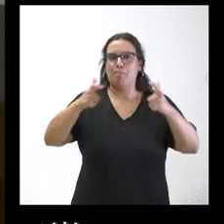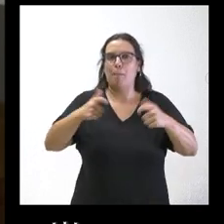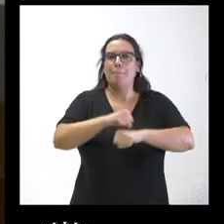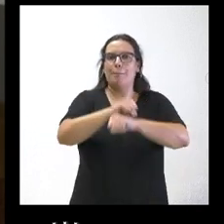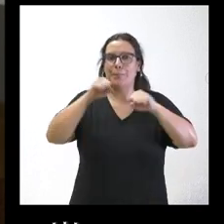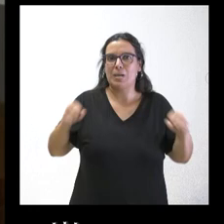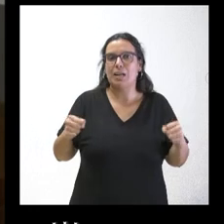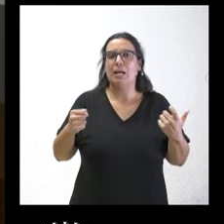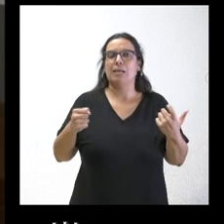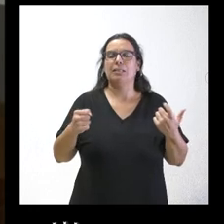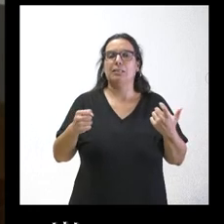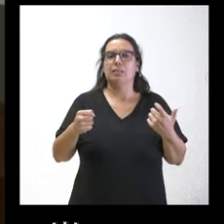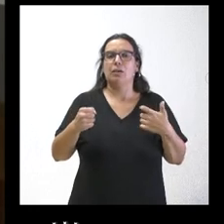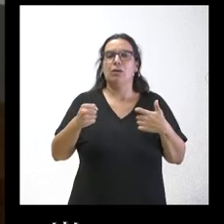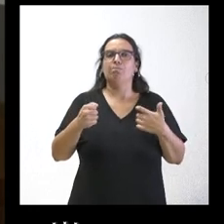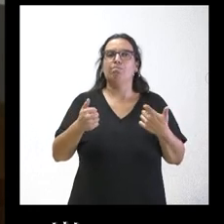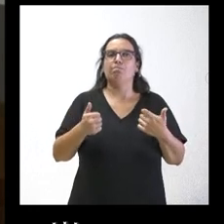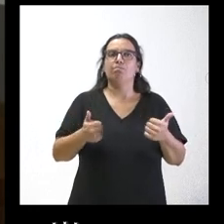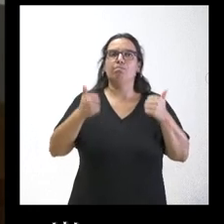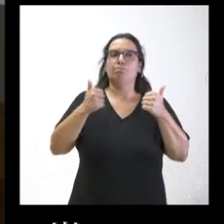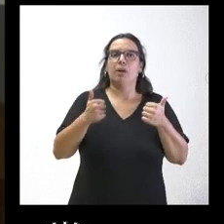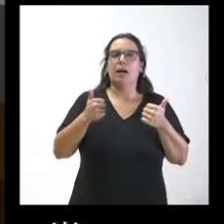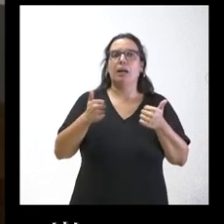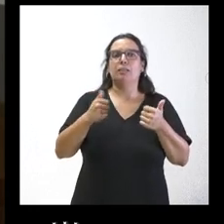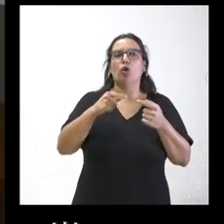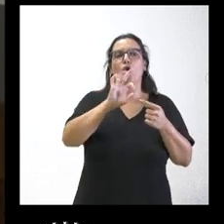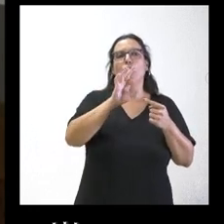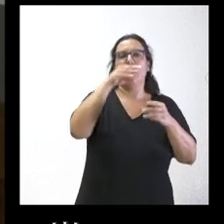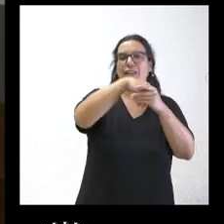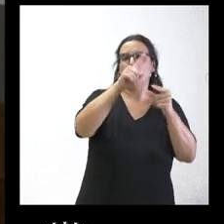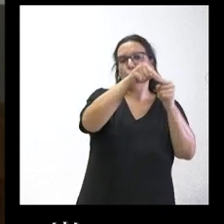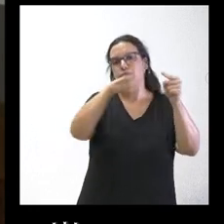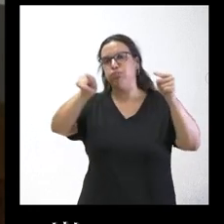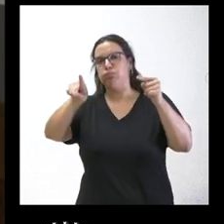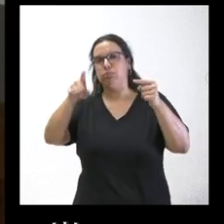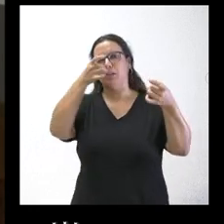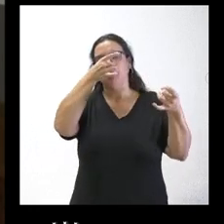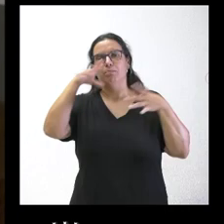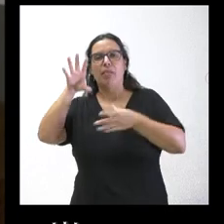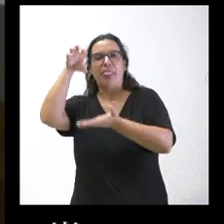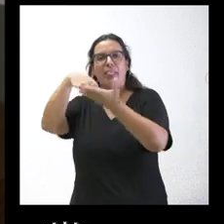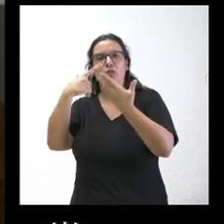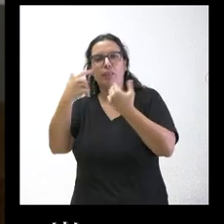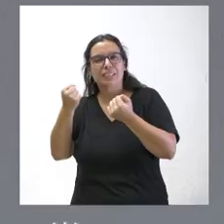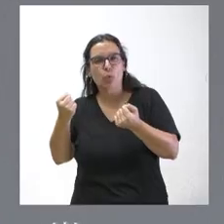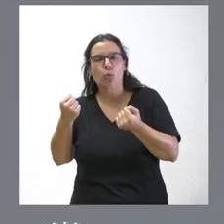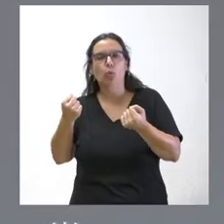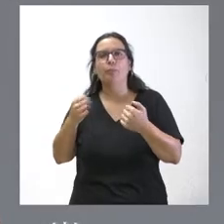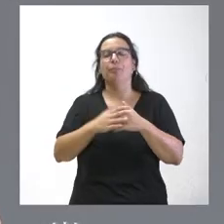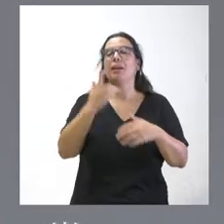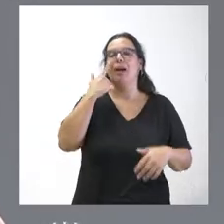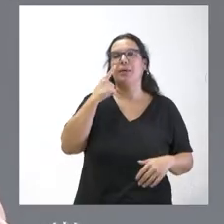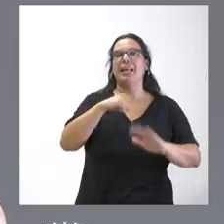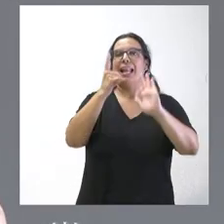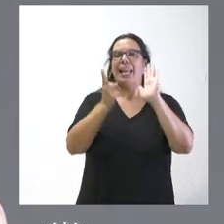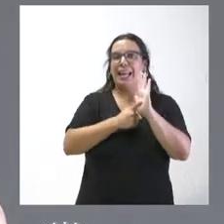se deje más en manos de los centros de salud No sé si en la práctica si nos puede concretar algo sobre ese asunto la ley como les